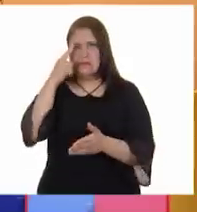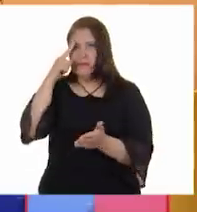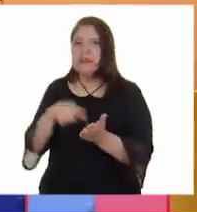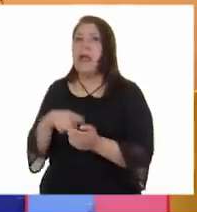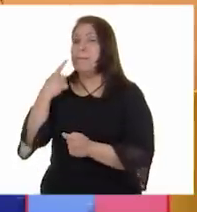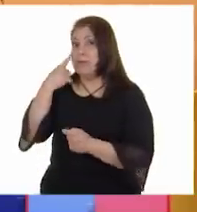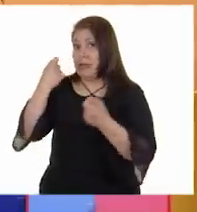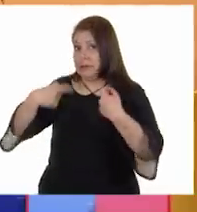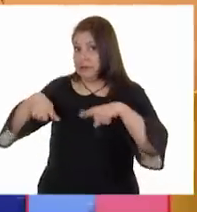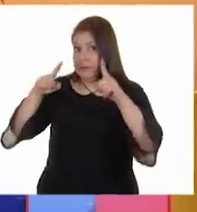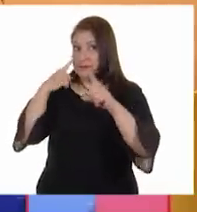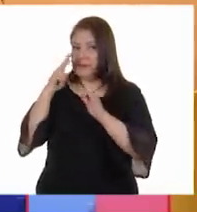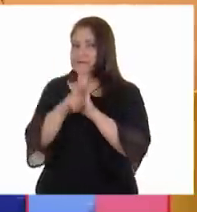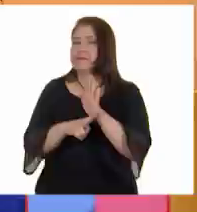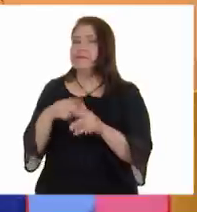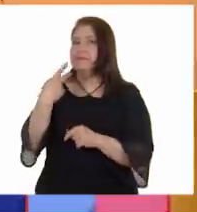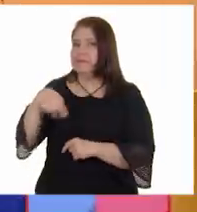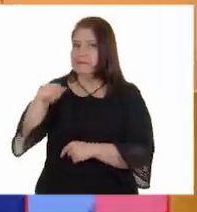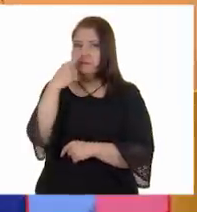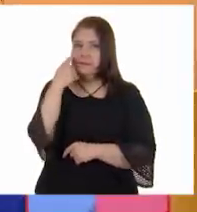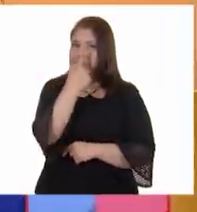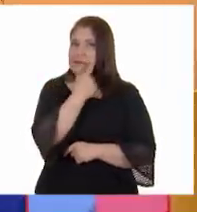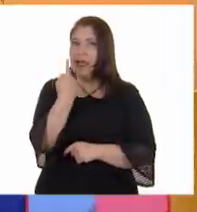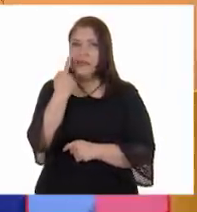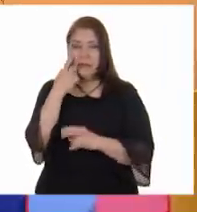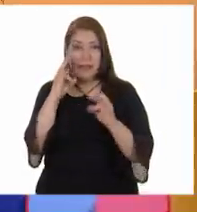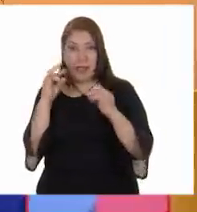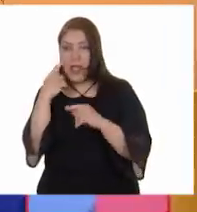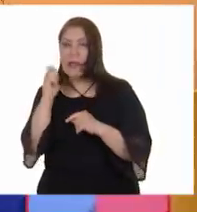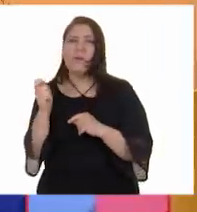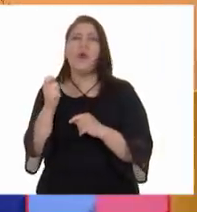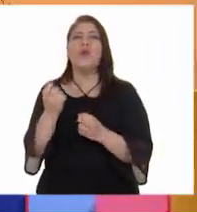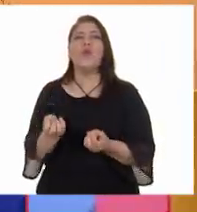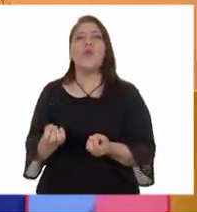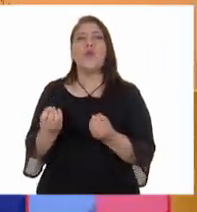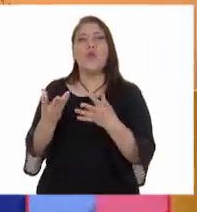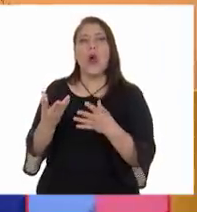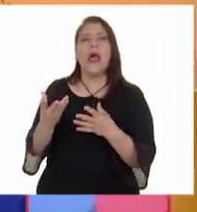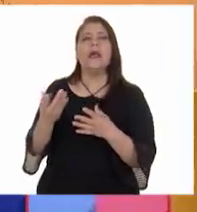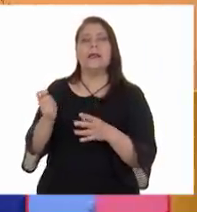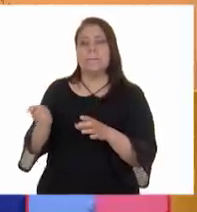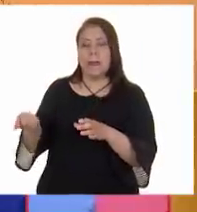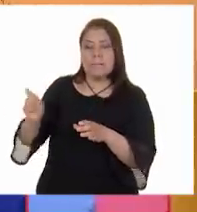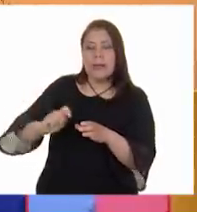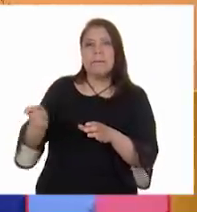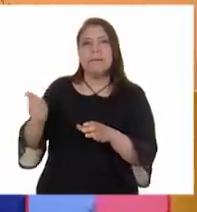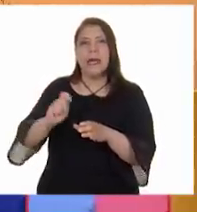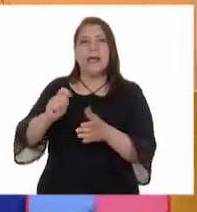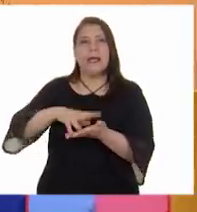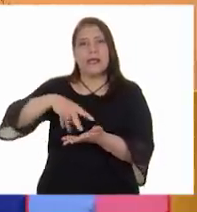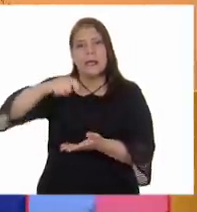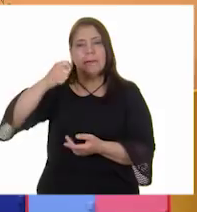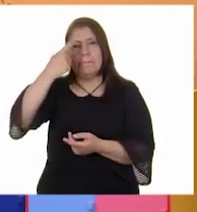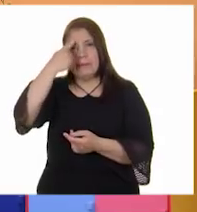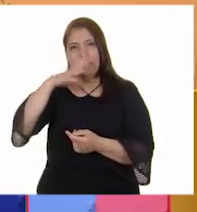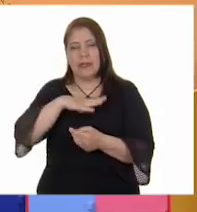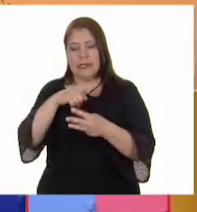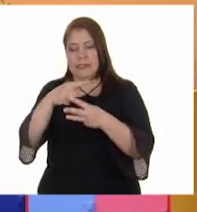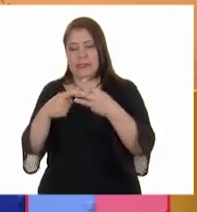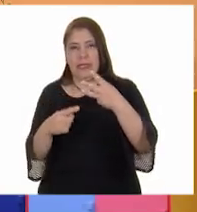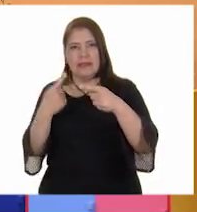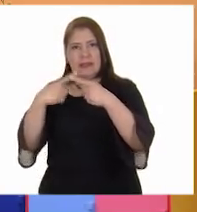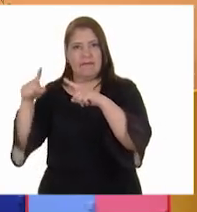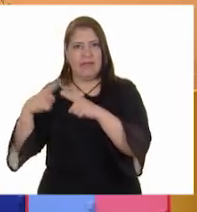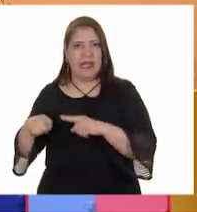video, pero presta mucha atención a la cantidad de harina que le echaron a cada una de las mezclas. Vamos a trabajar con 3 mezclas diferentes